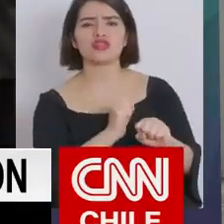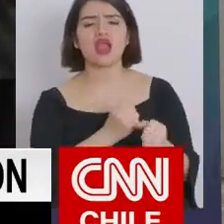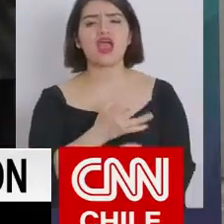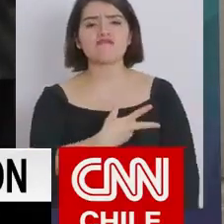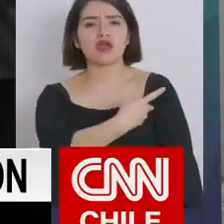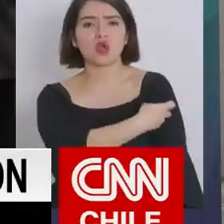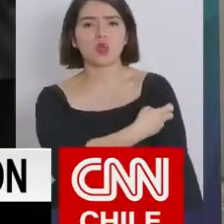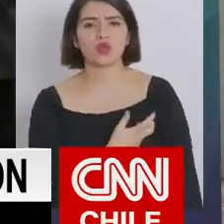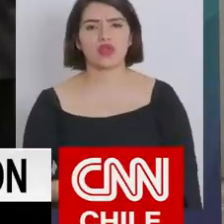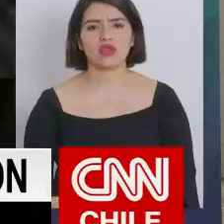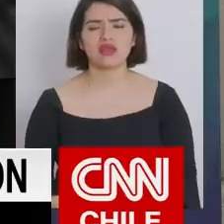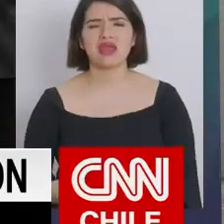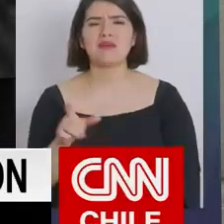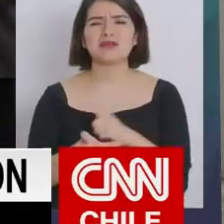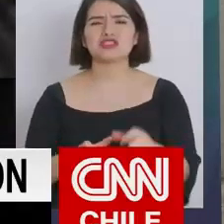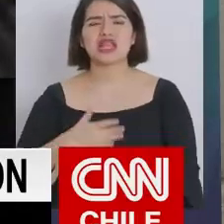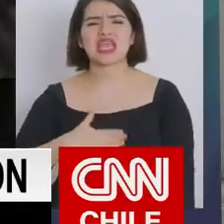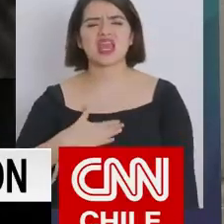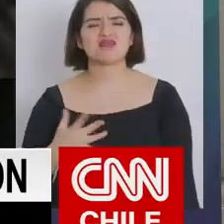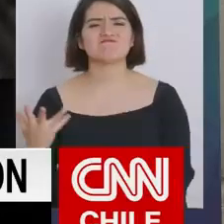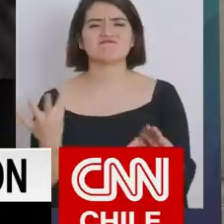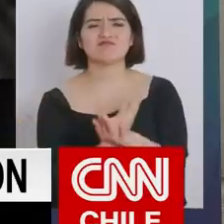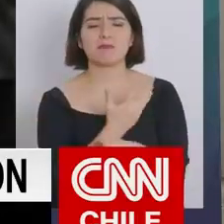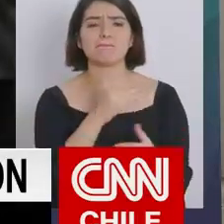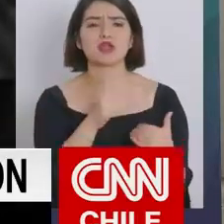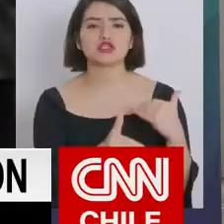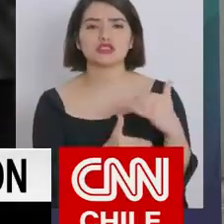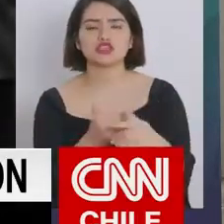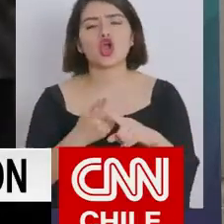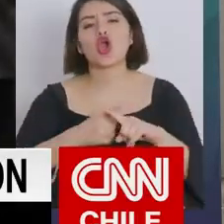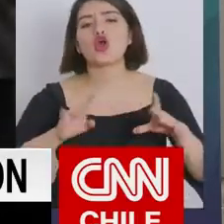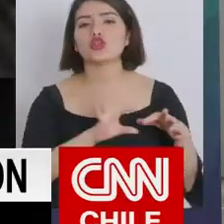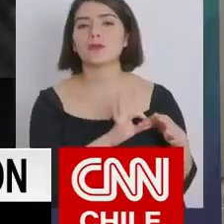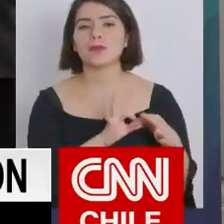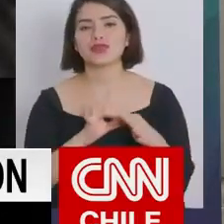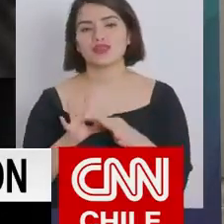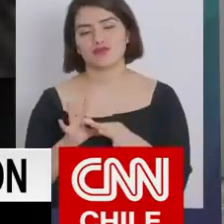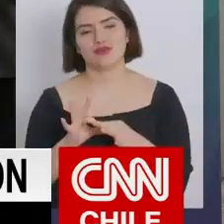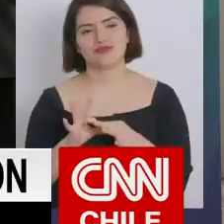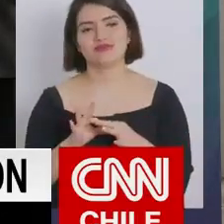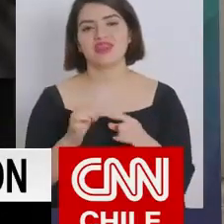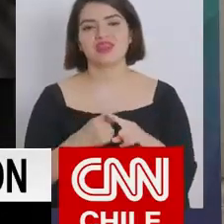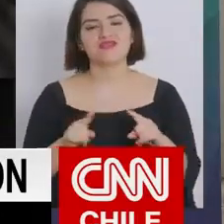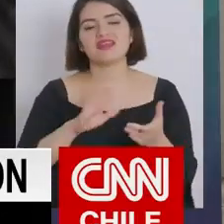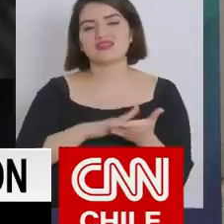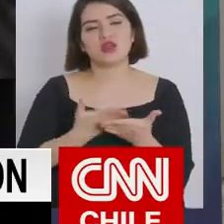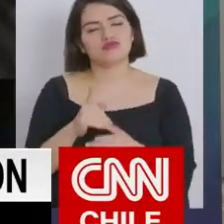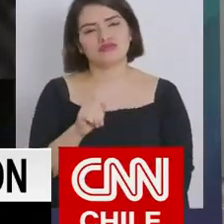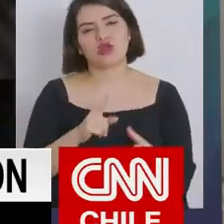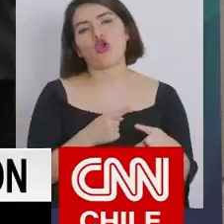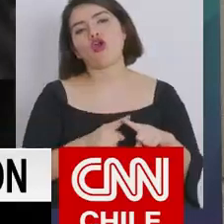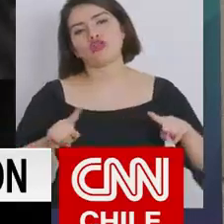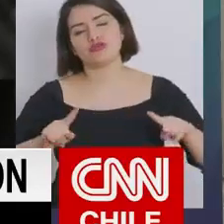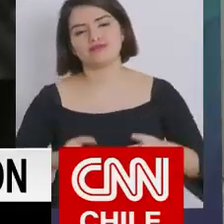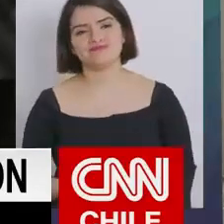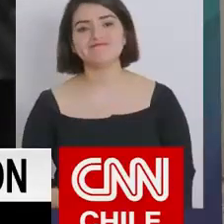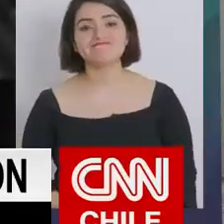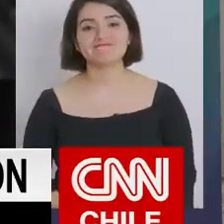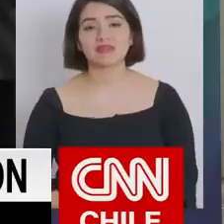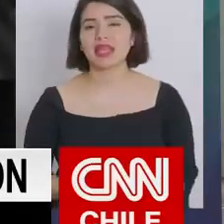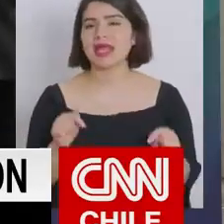a aquellos que lo único que quieren es hacer dañar este proceso por otras razones distintas que las sanitarias. Aquí lo que